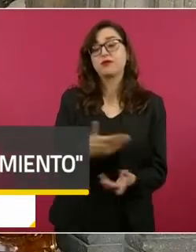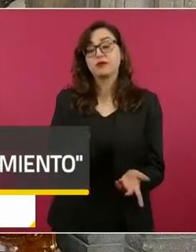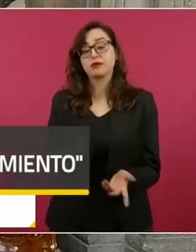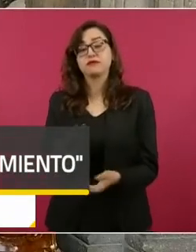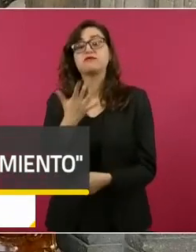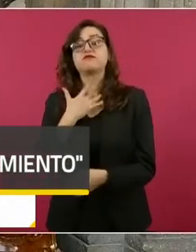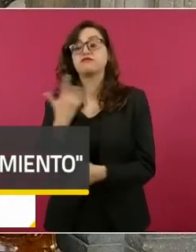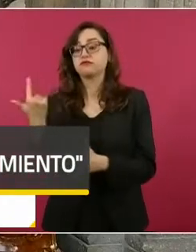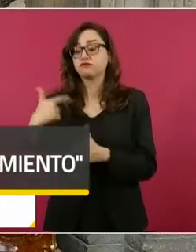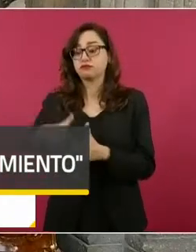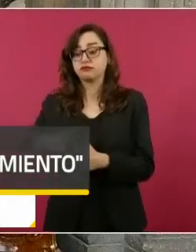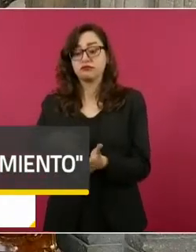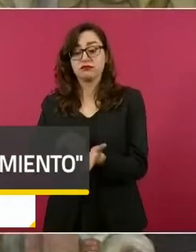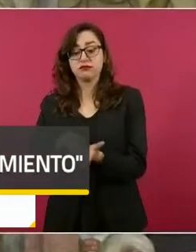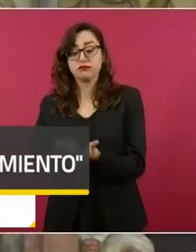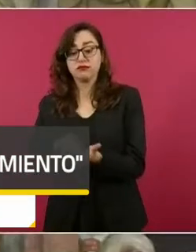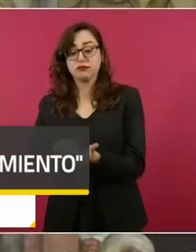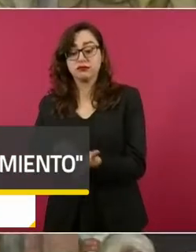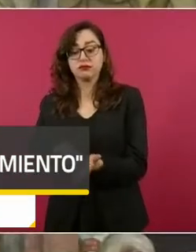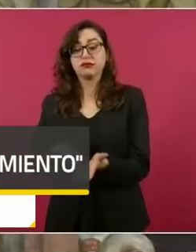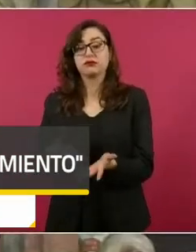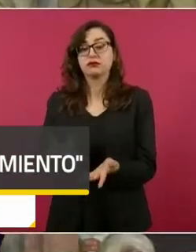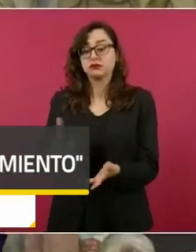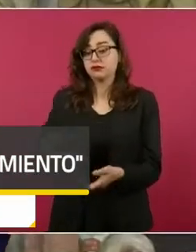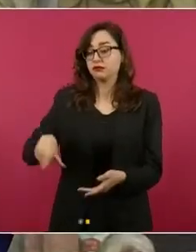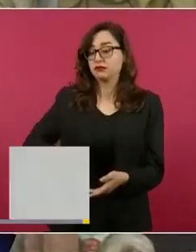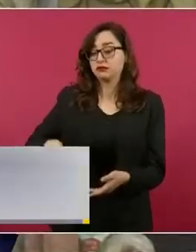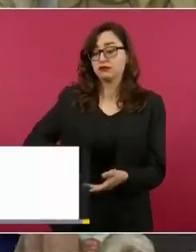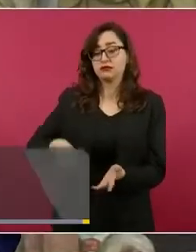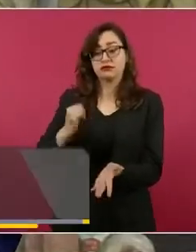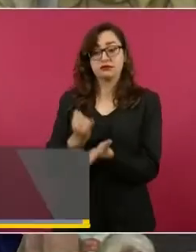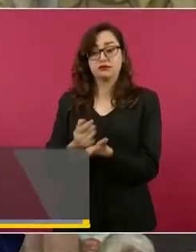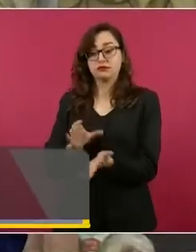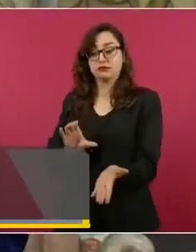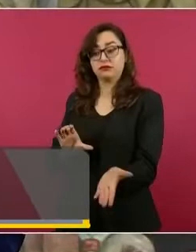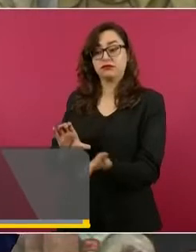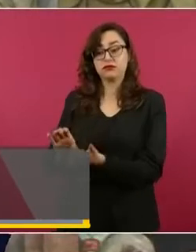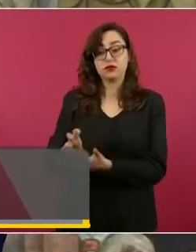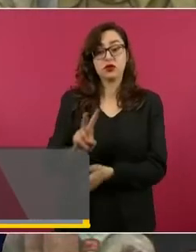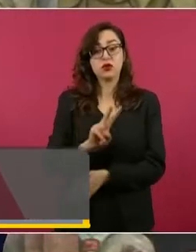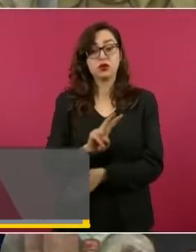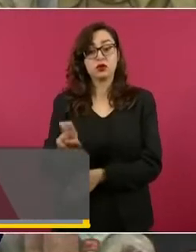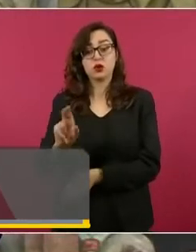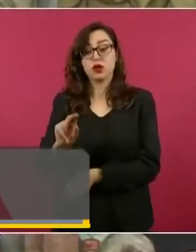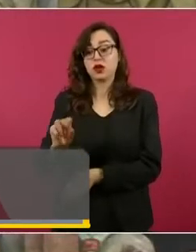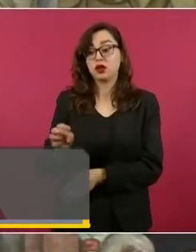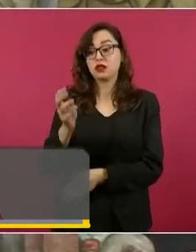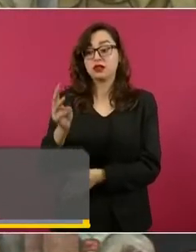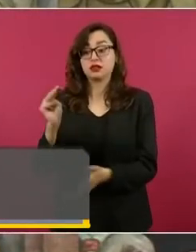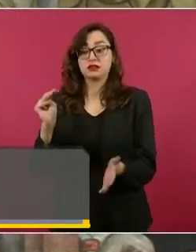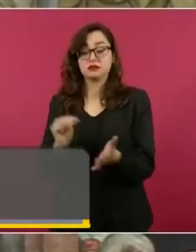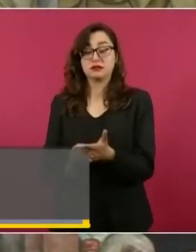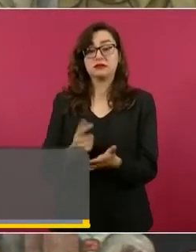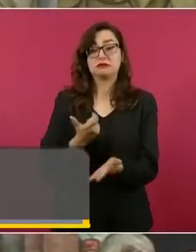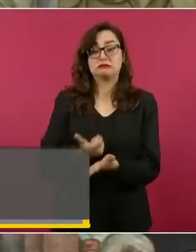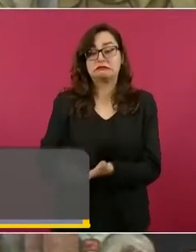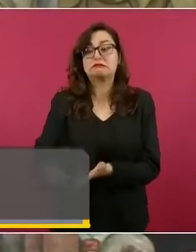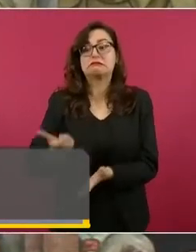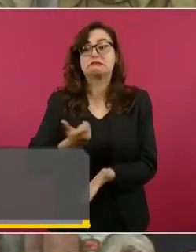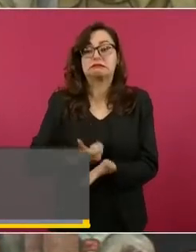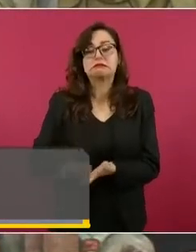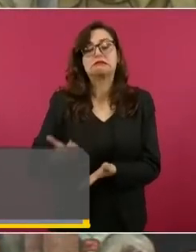293 mil millones de pesos, los ingresos del gobierno federal se han